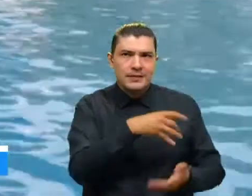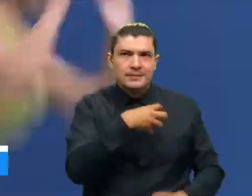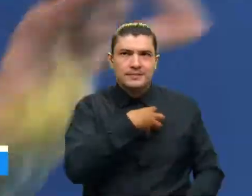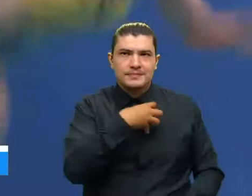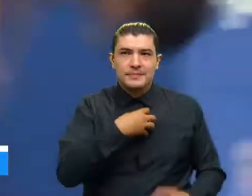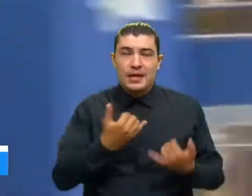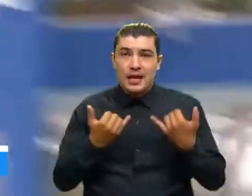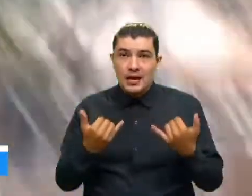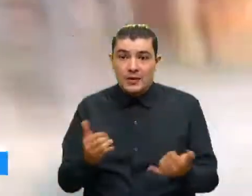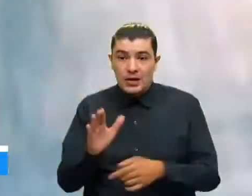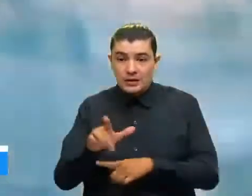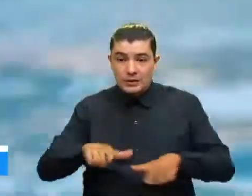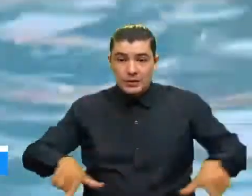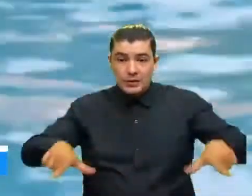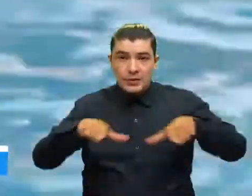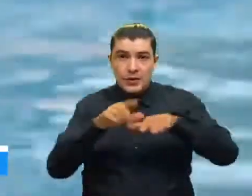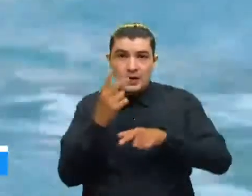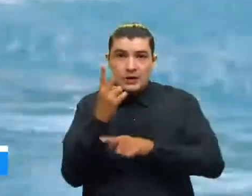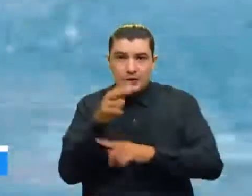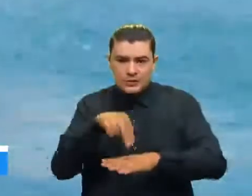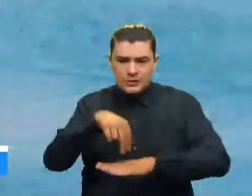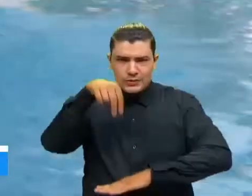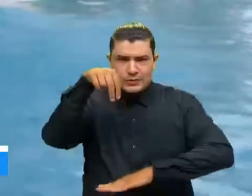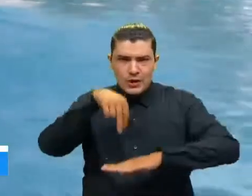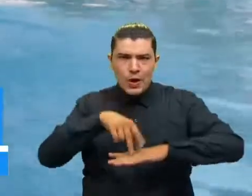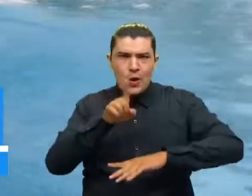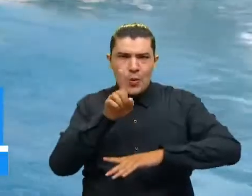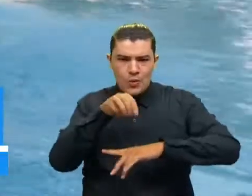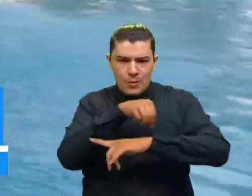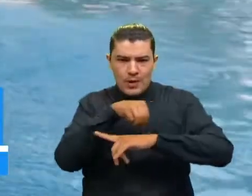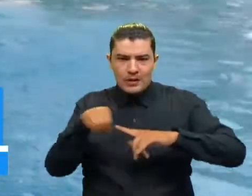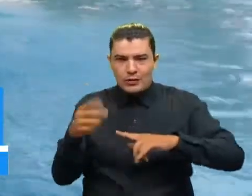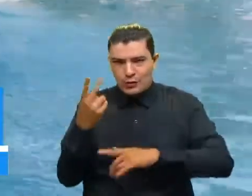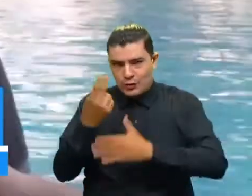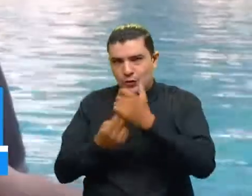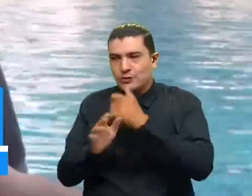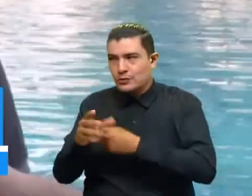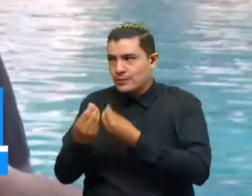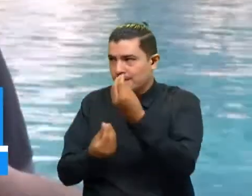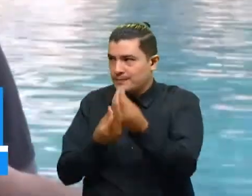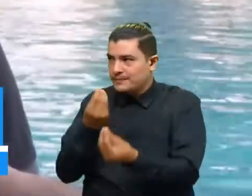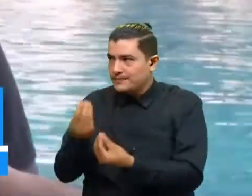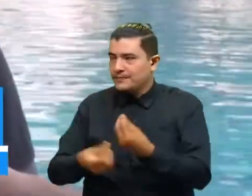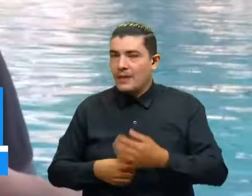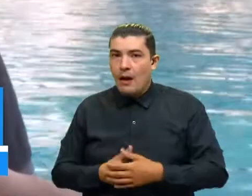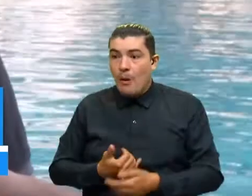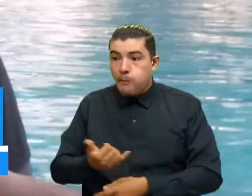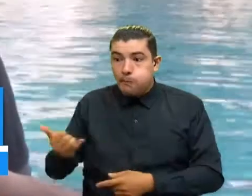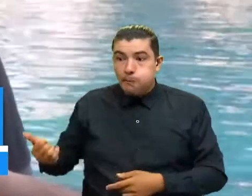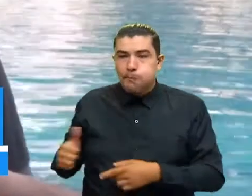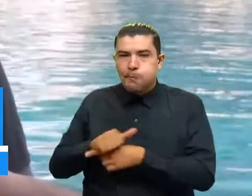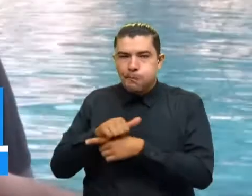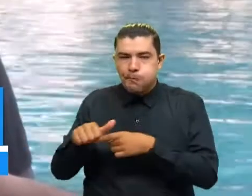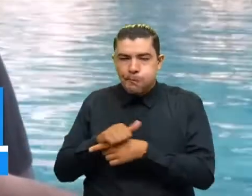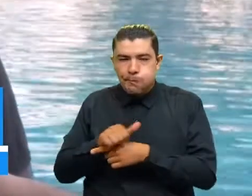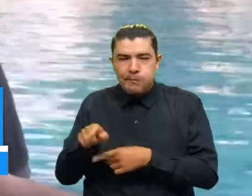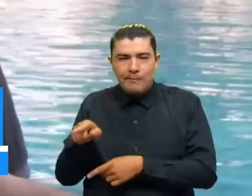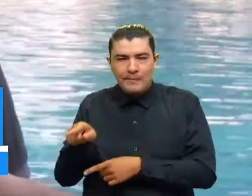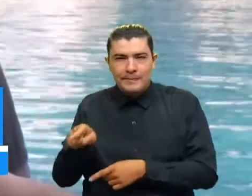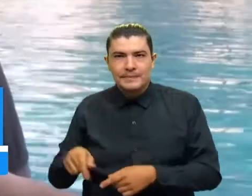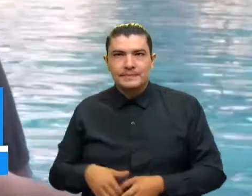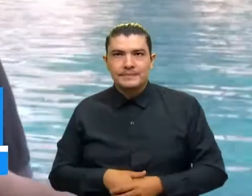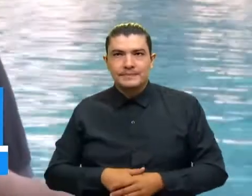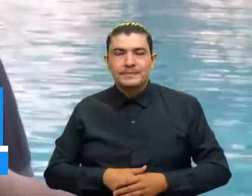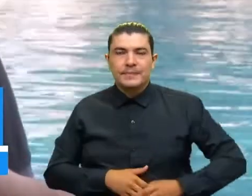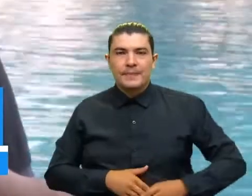Actualmente el complejo cuenta con dos trampolines de un metro para la ejecución en parejas. Donde se practica mucho lo que